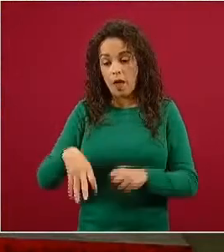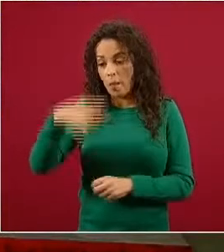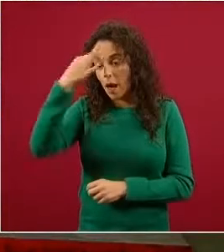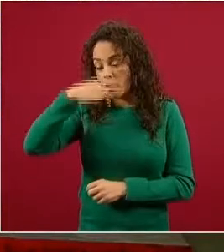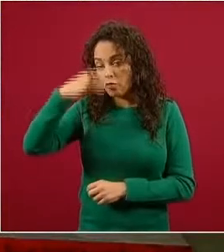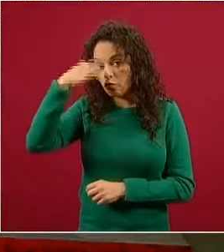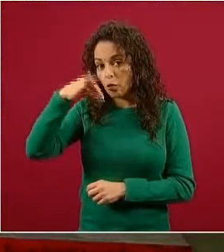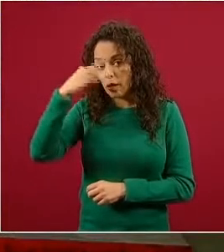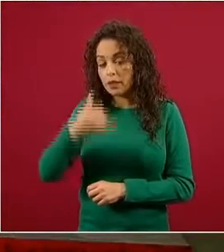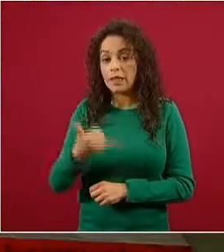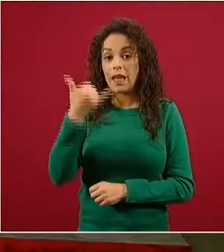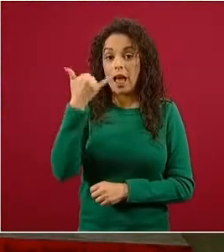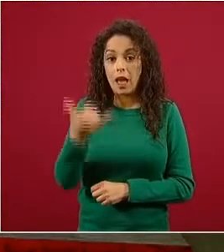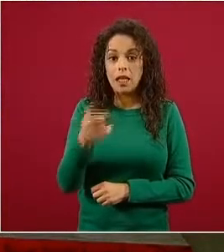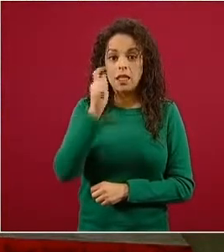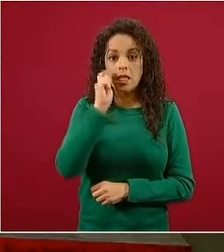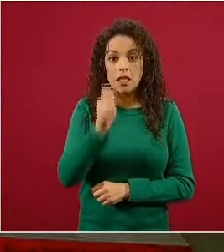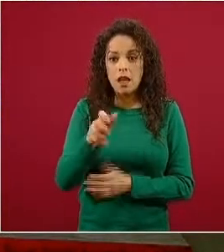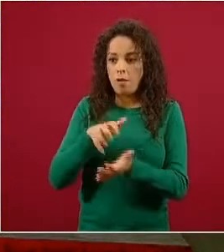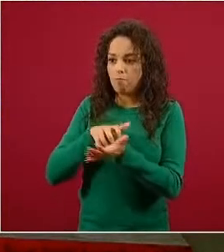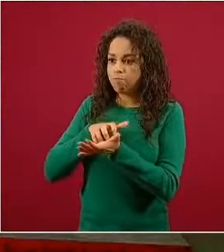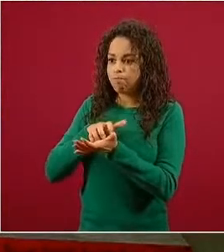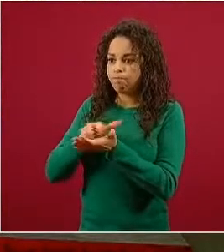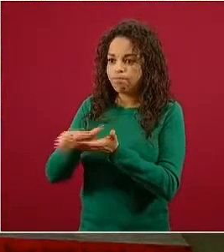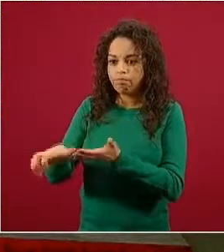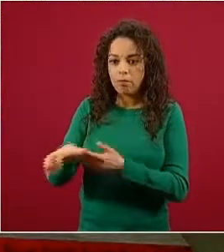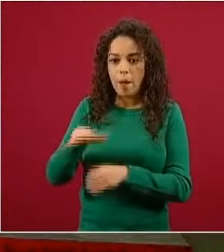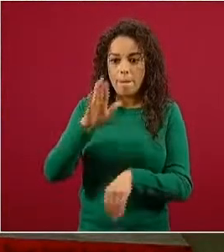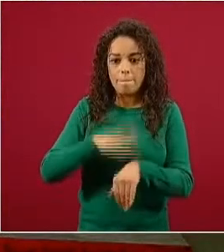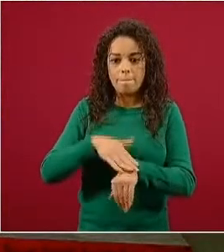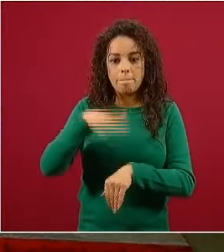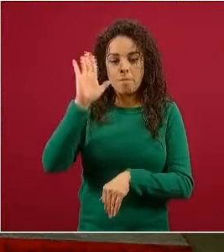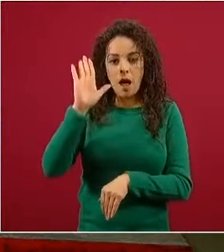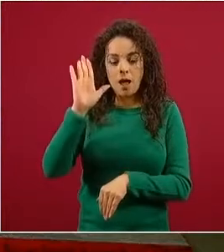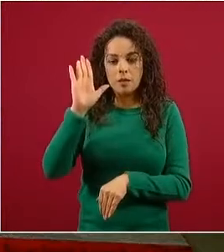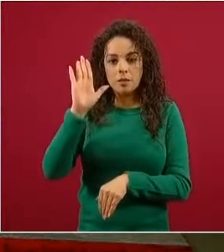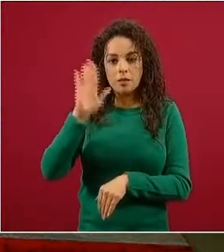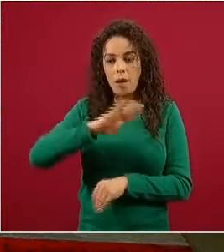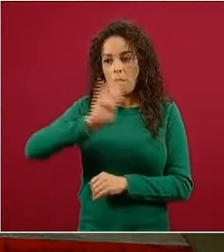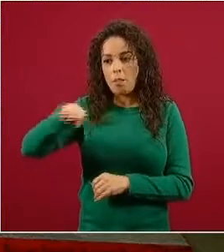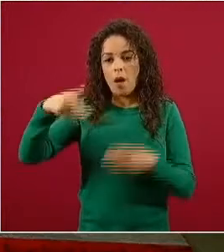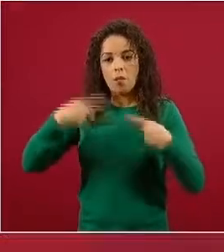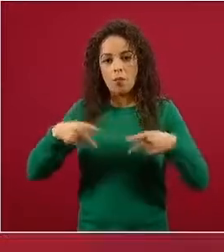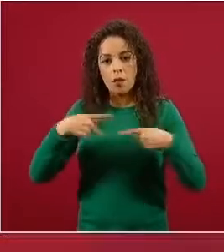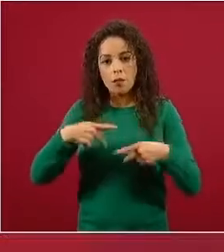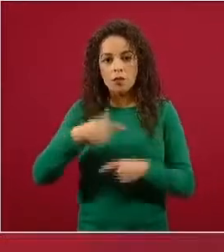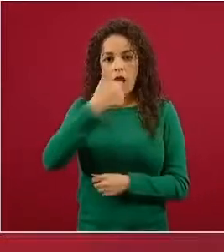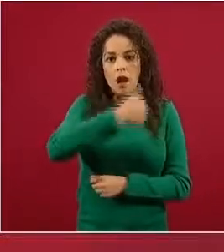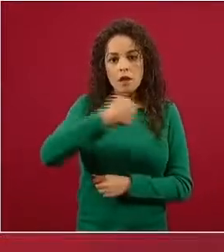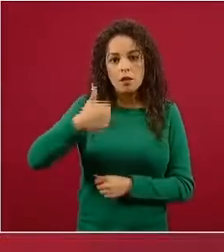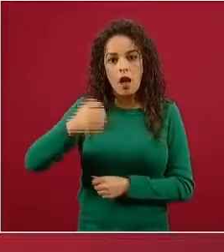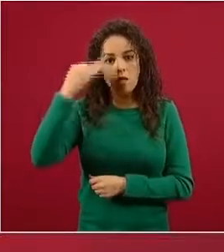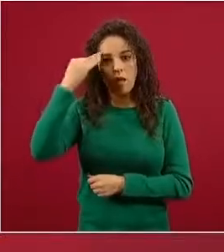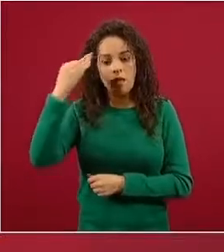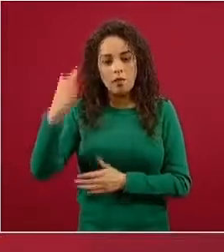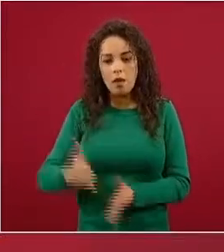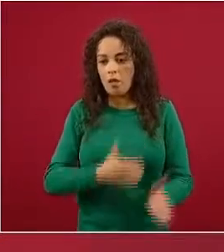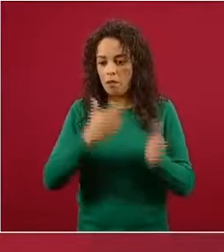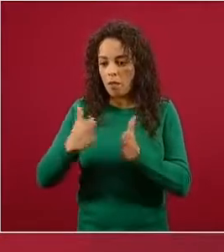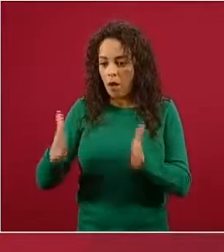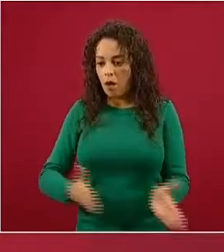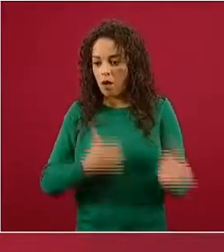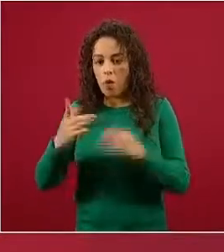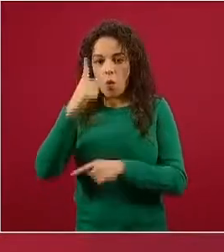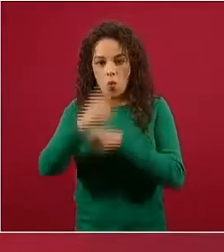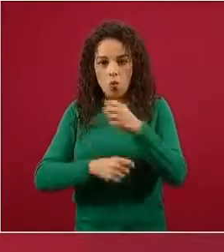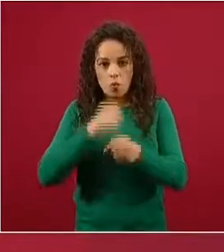hospitalarias, jurisdicciones y estados existen comités que están haciendo estas evaluaciones y dictaminaciones, tomando